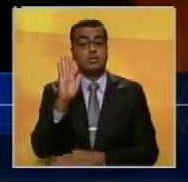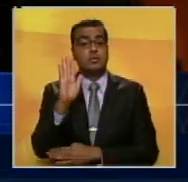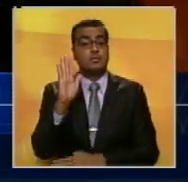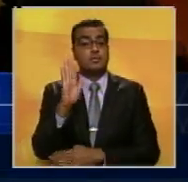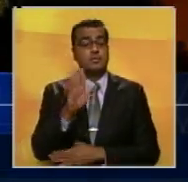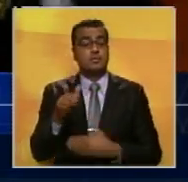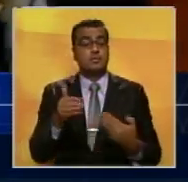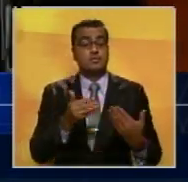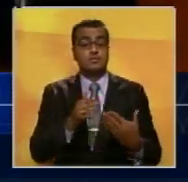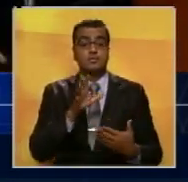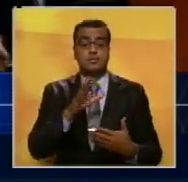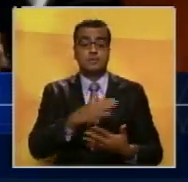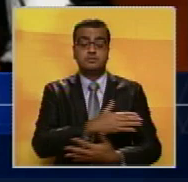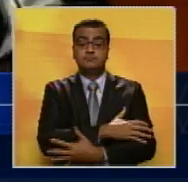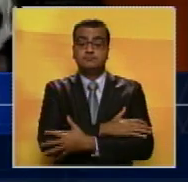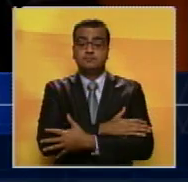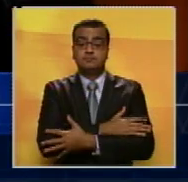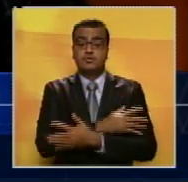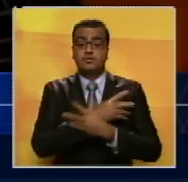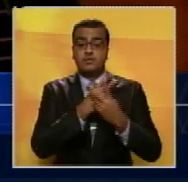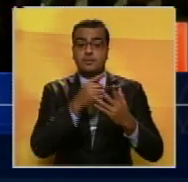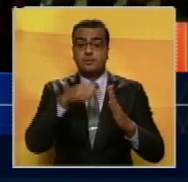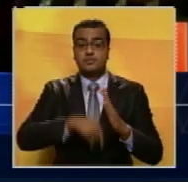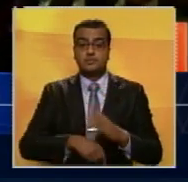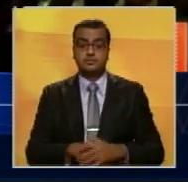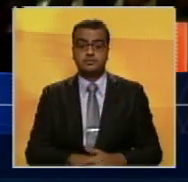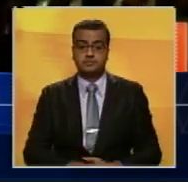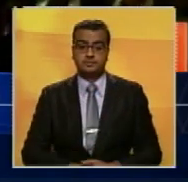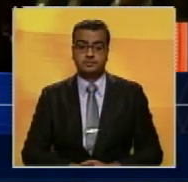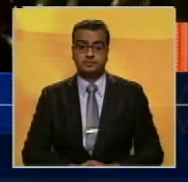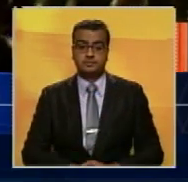sus países y abrazar los valores más profundos.